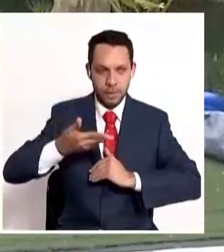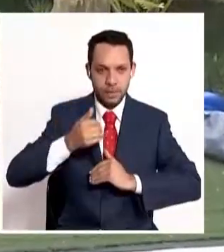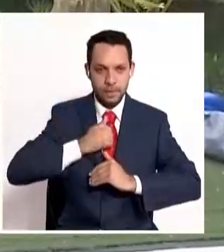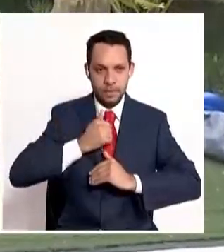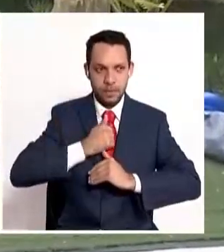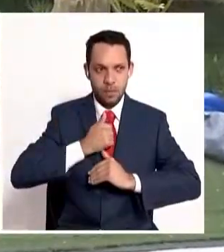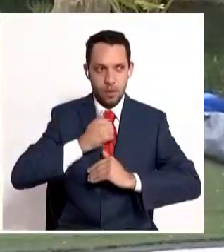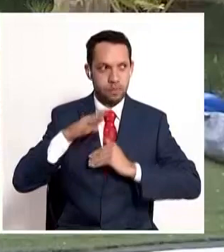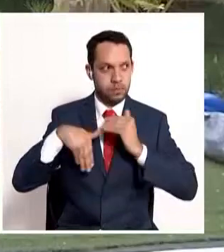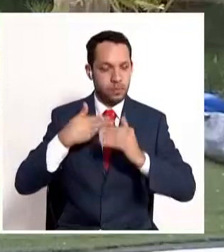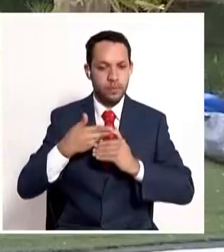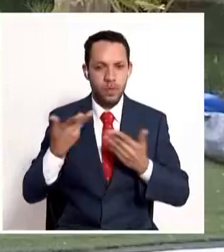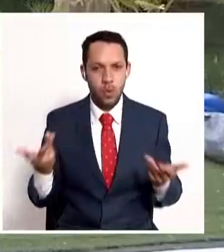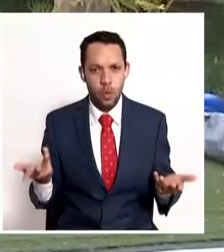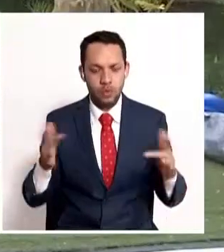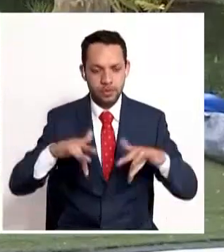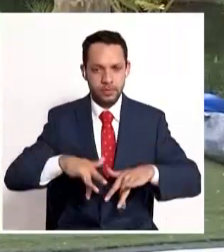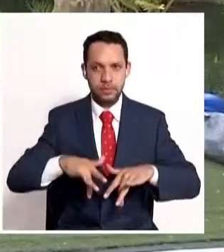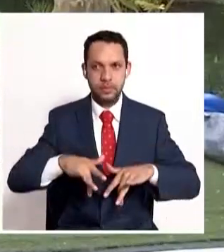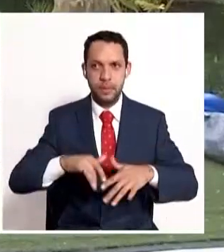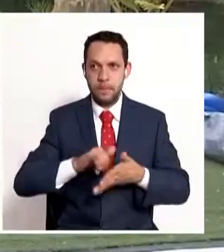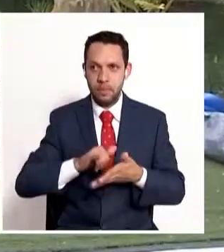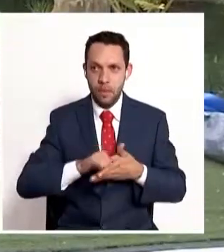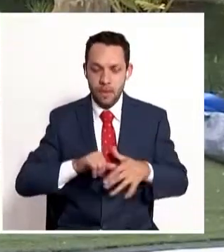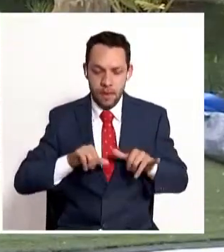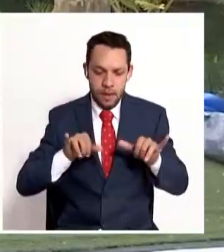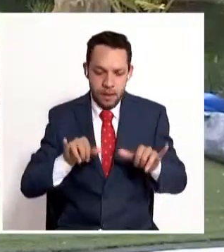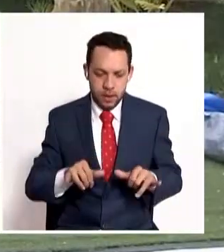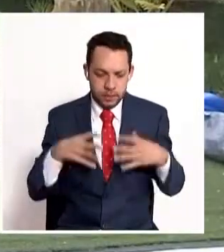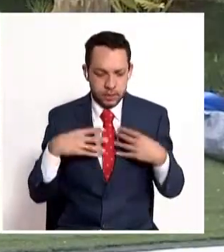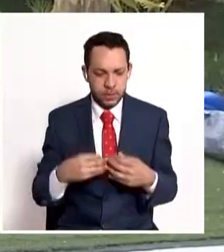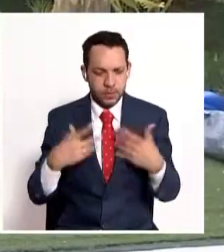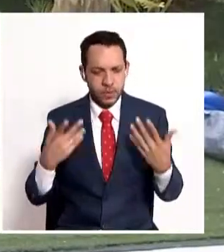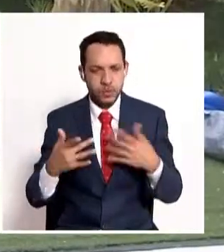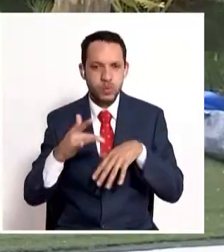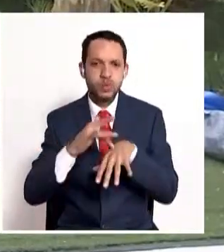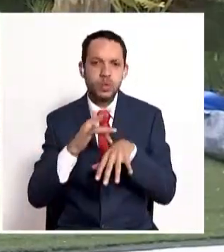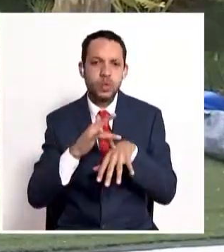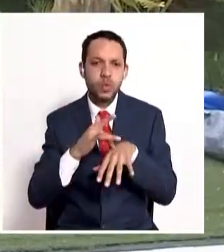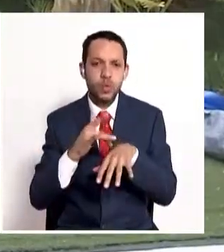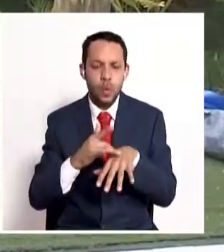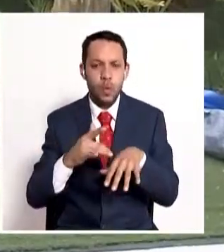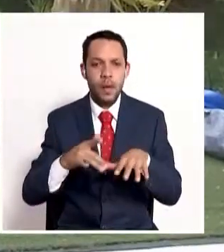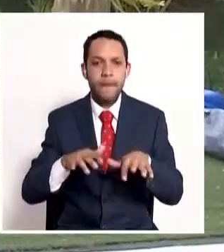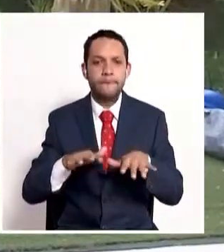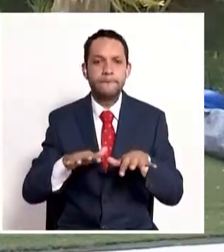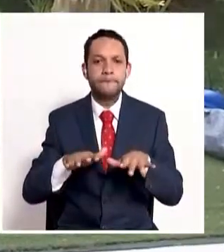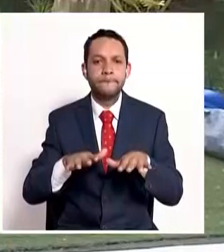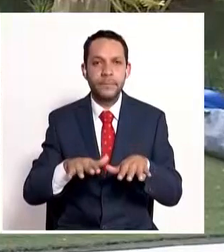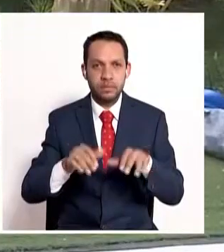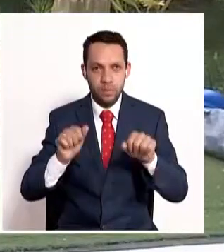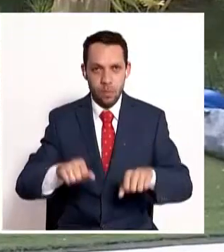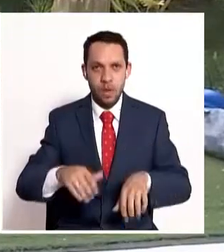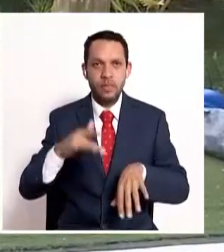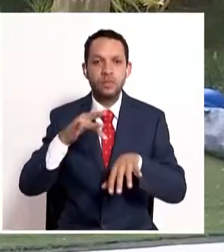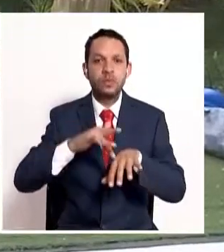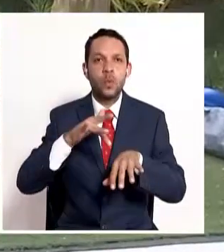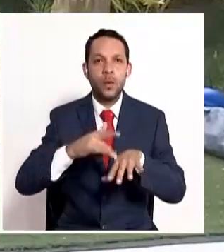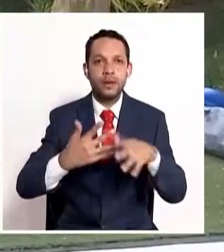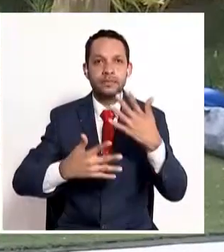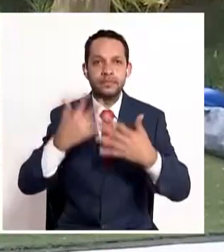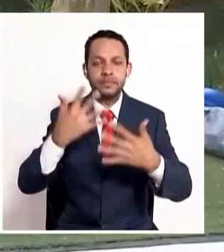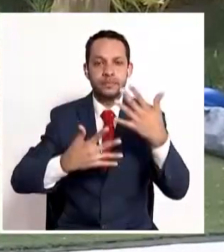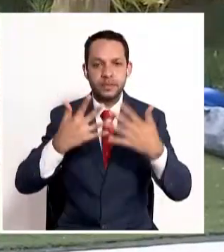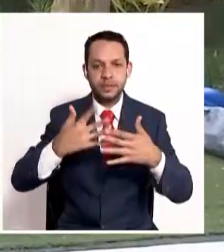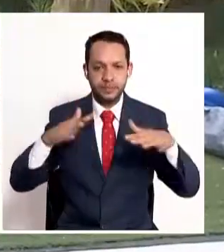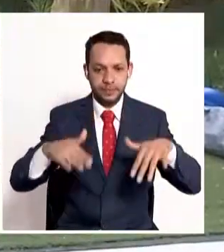llegar si llego hasta acá pues hasta acá lo ideal es tratar de tocarnos nuestros talones o la punta de nuestros pies y cuando nos